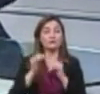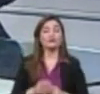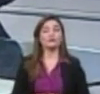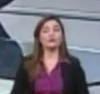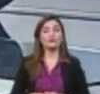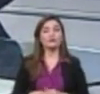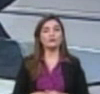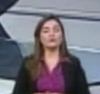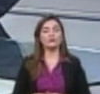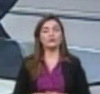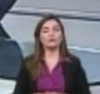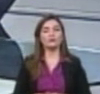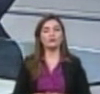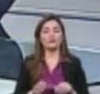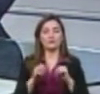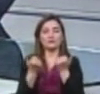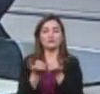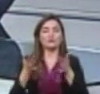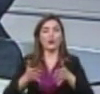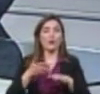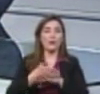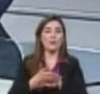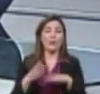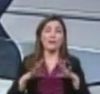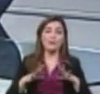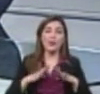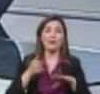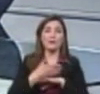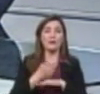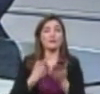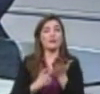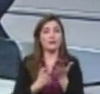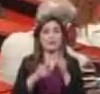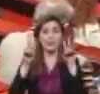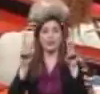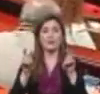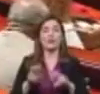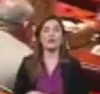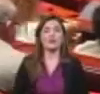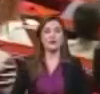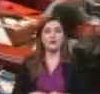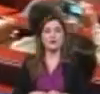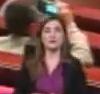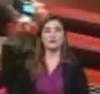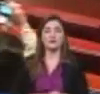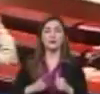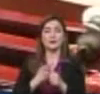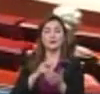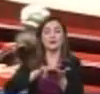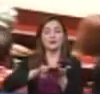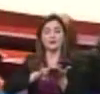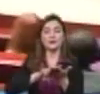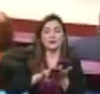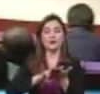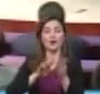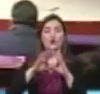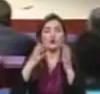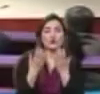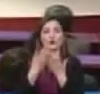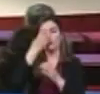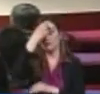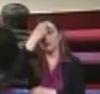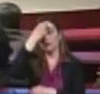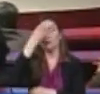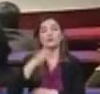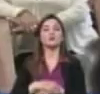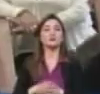Los asambleístas prometieron retomar el tema luego de la vacancia legislativa. Es la primera sesión que mantiene la Comisión de